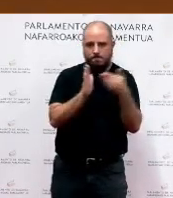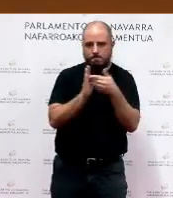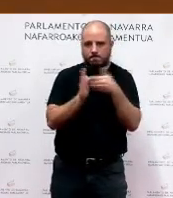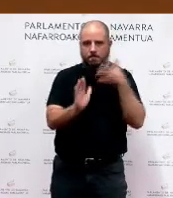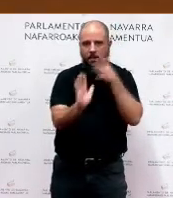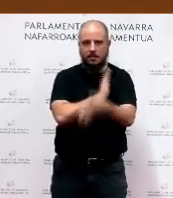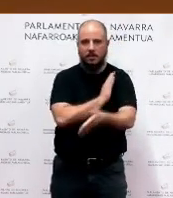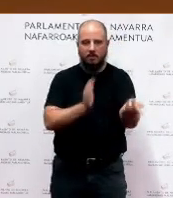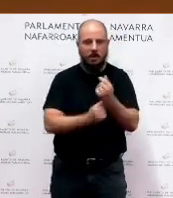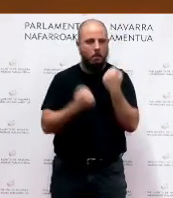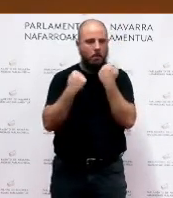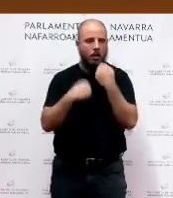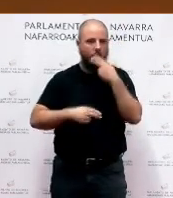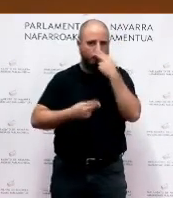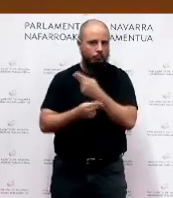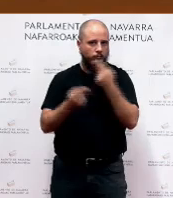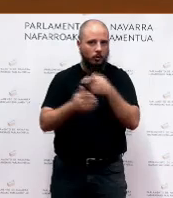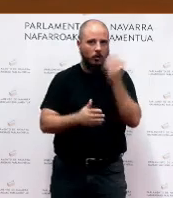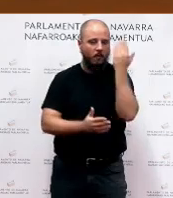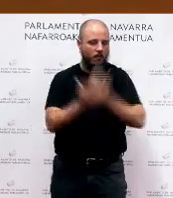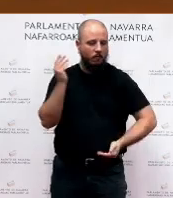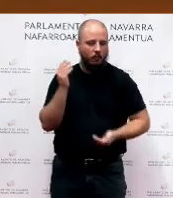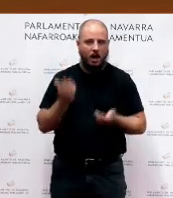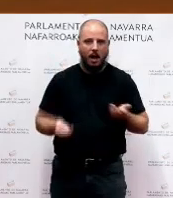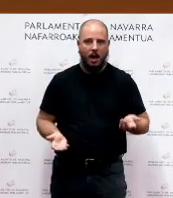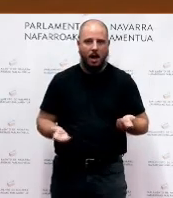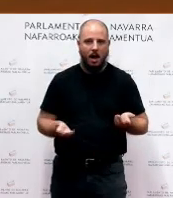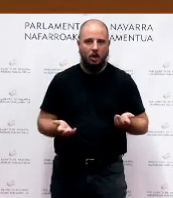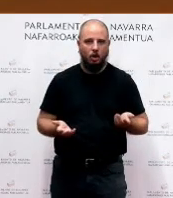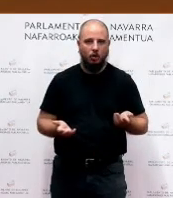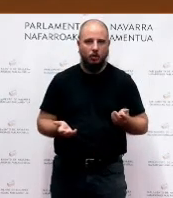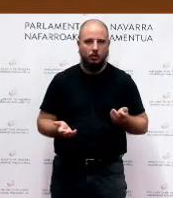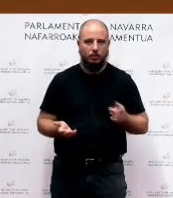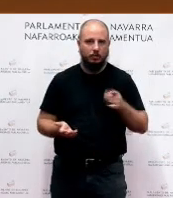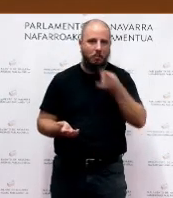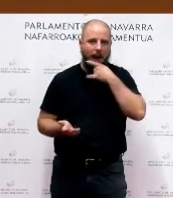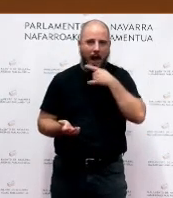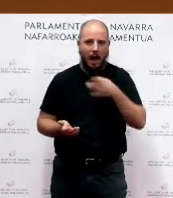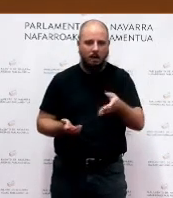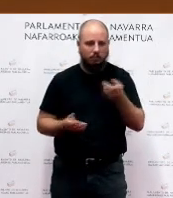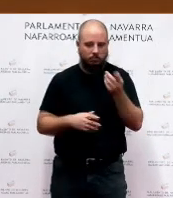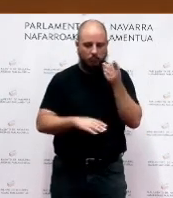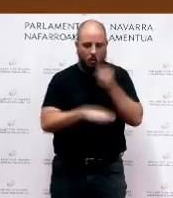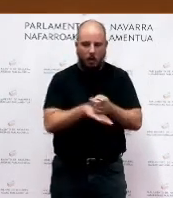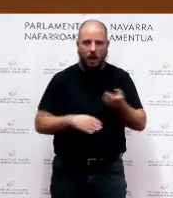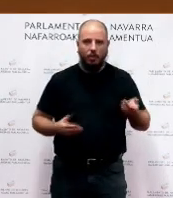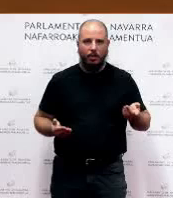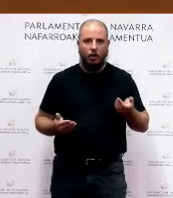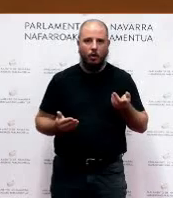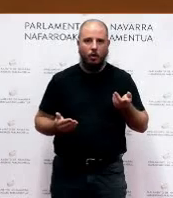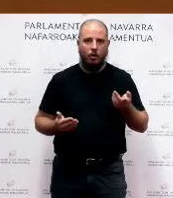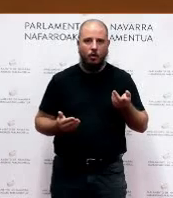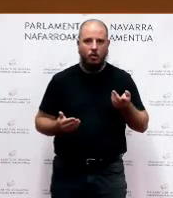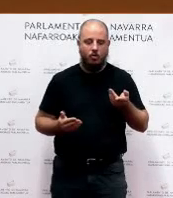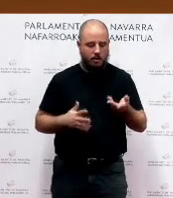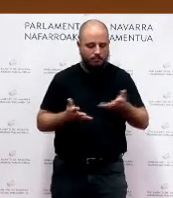los poderes públicos, más están fallando las administraciones, que son las obligadas a facilitar y promover